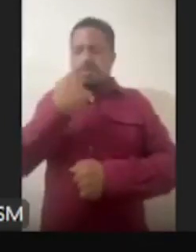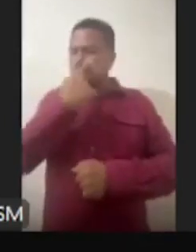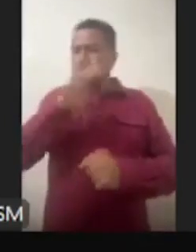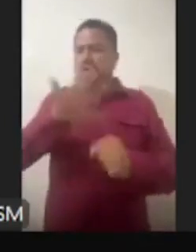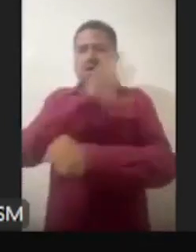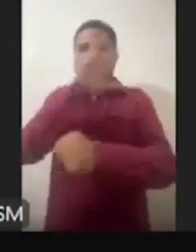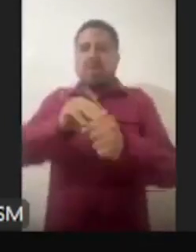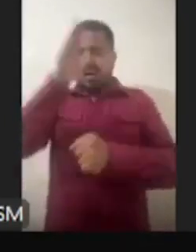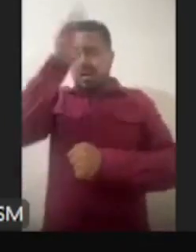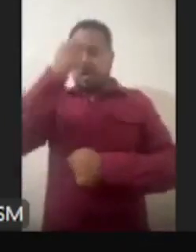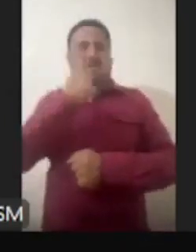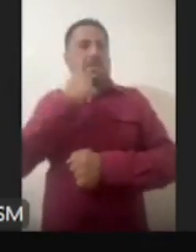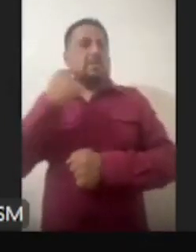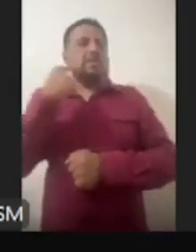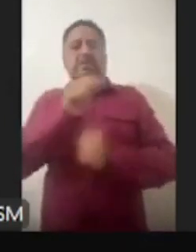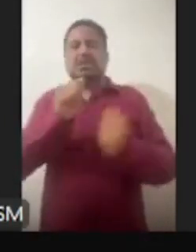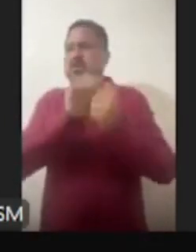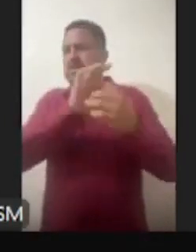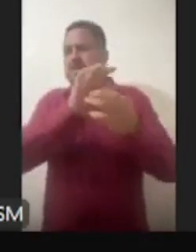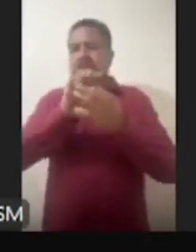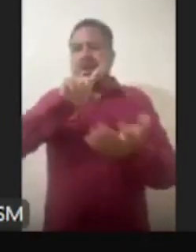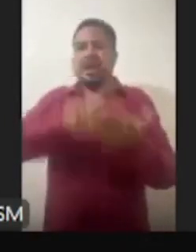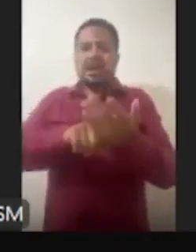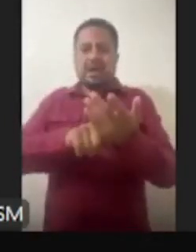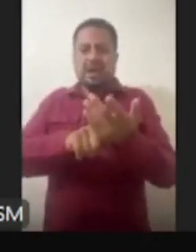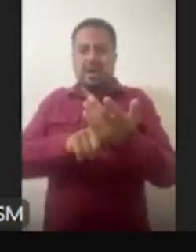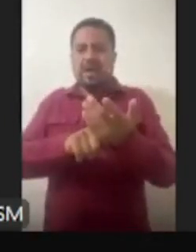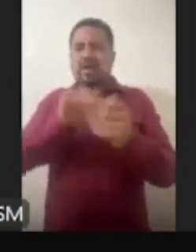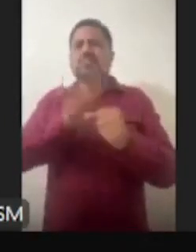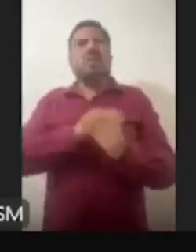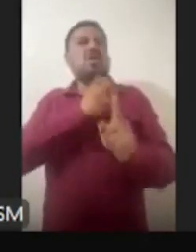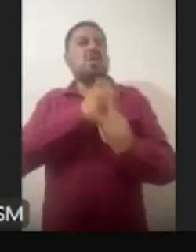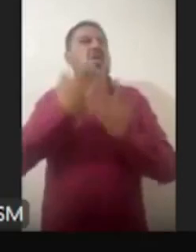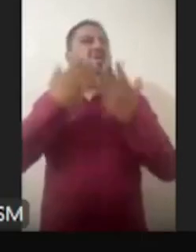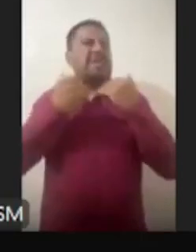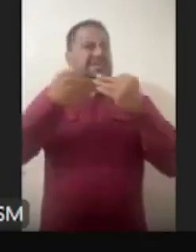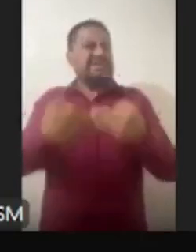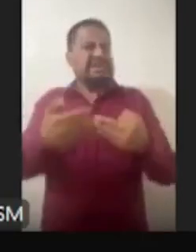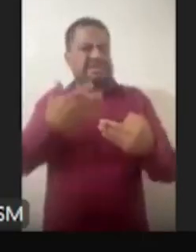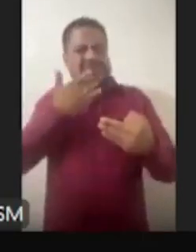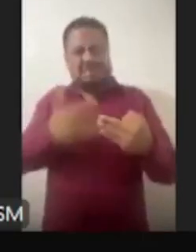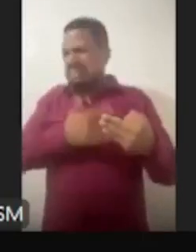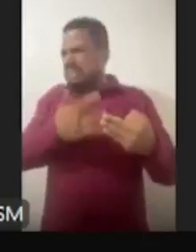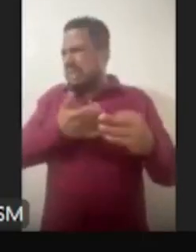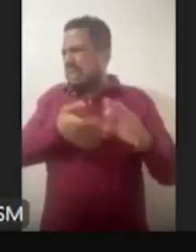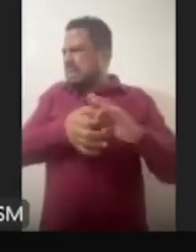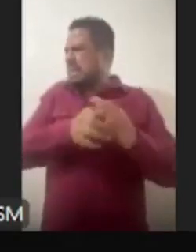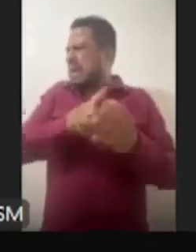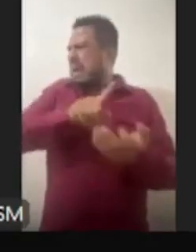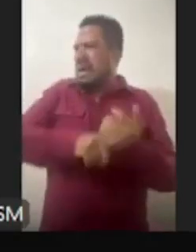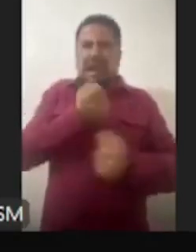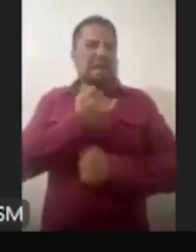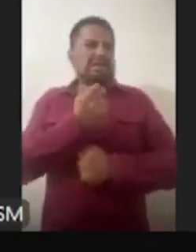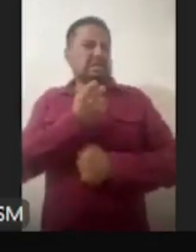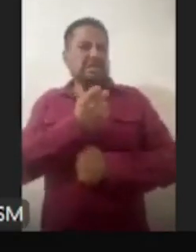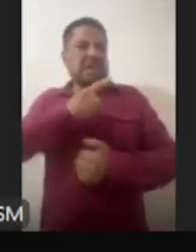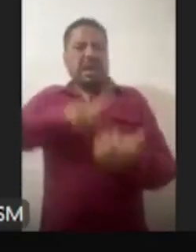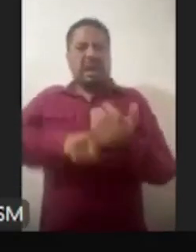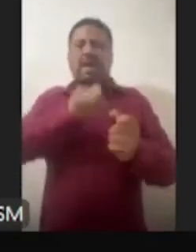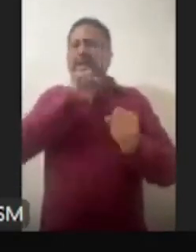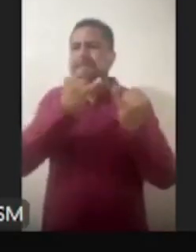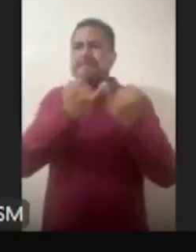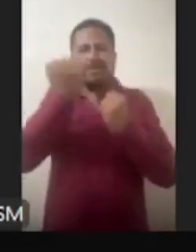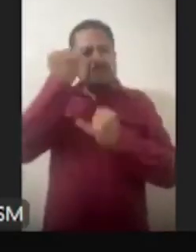de congruencia interna y externa, porque sus argumentos no son coherentes entre sí, al estimar infundado y al mismo tiempo inexistente el acto